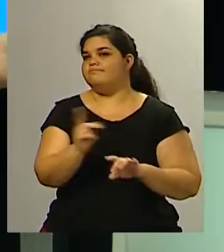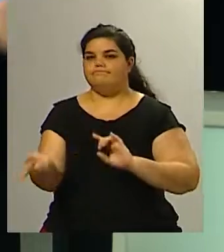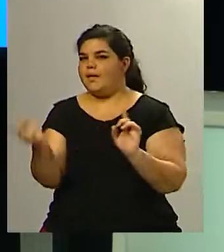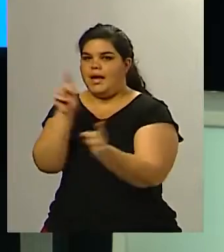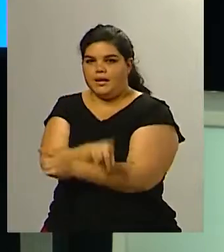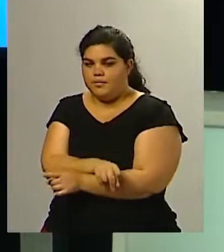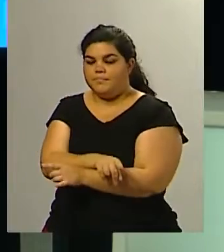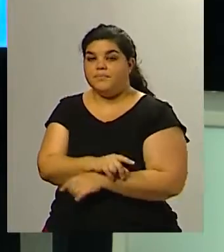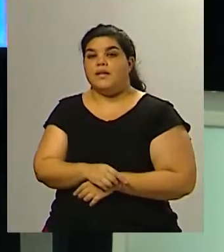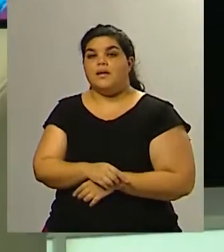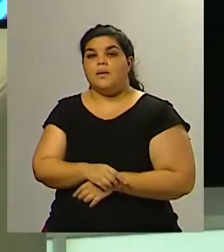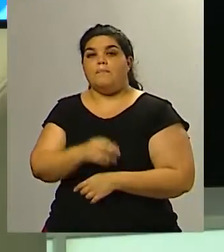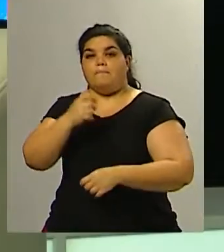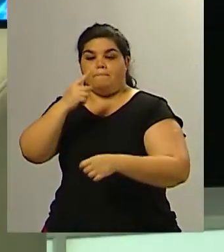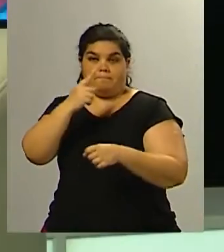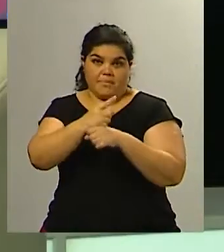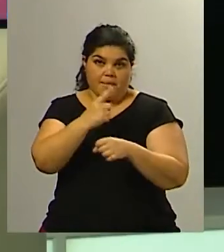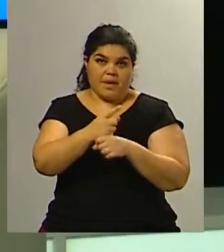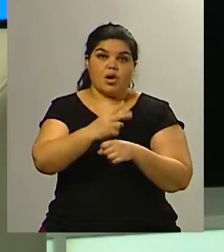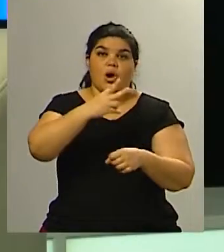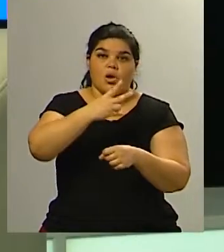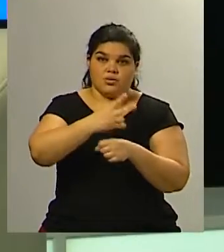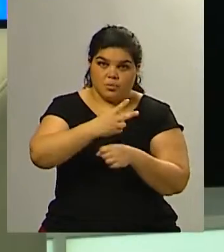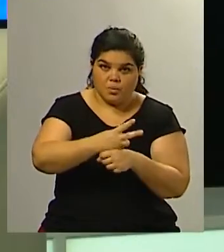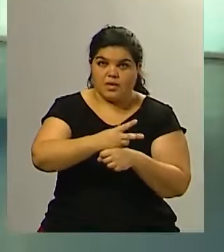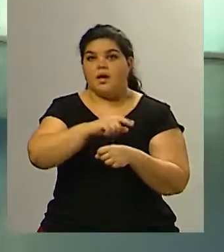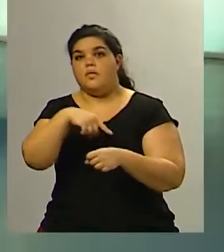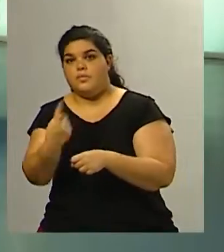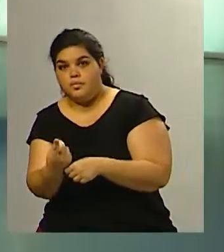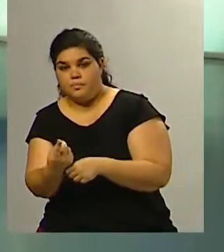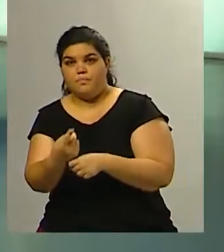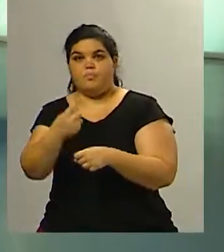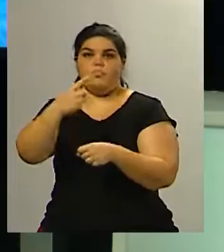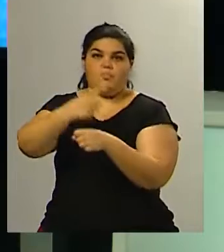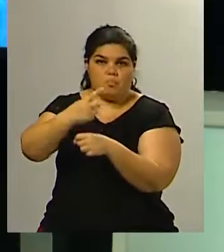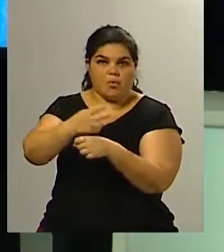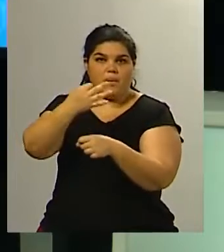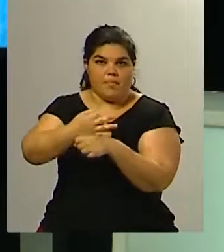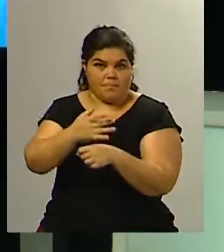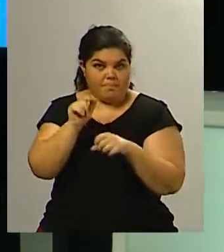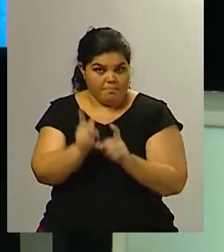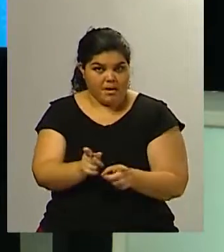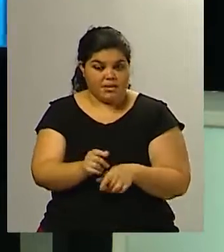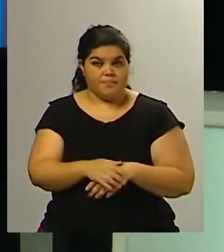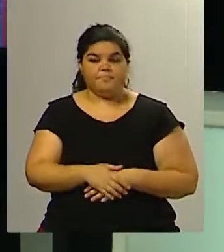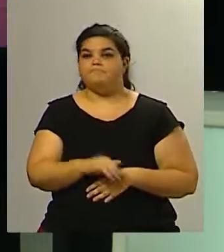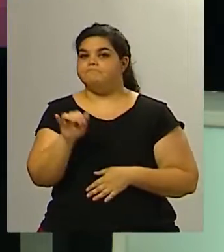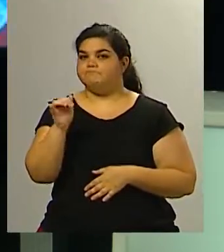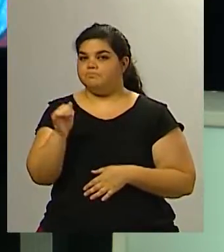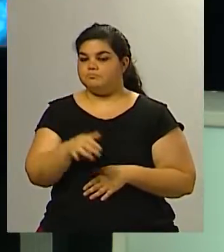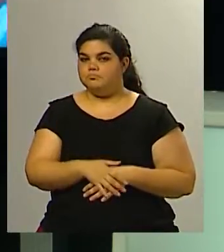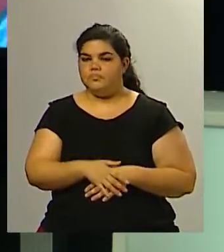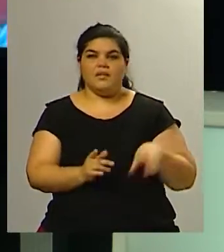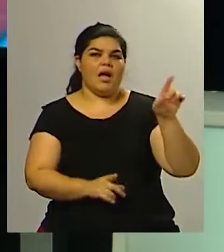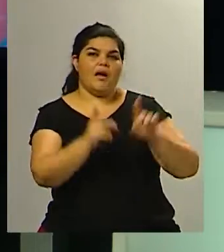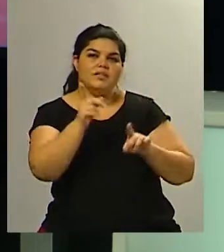primero secundaria y ahora primaria. Exactamente. ¿Y qué para refrescar un poco la memoria? Porque digo, por ahí los padres saben que viene la prueba,